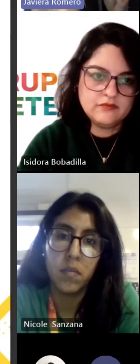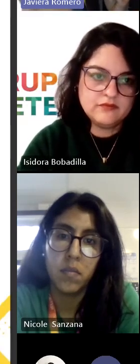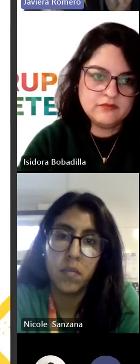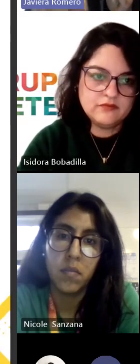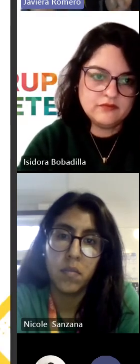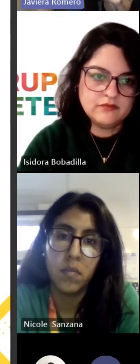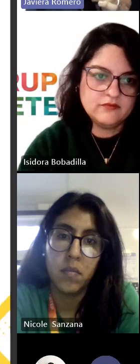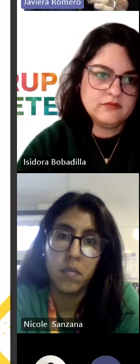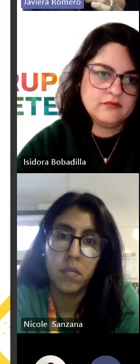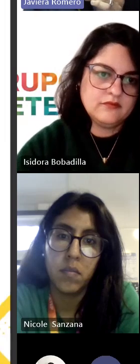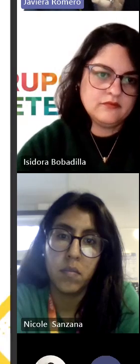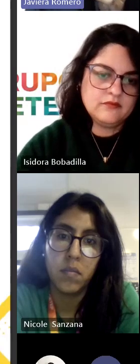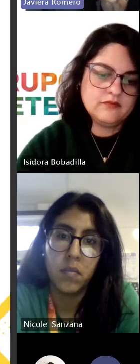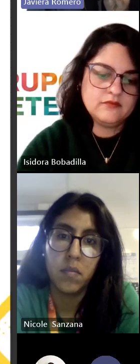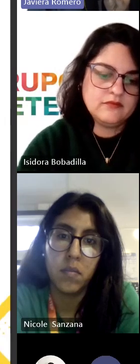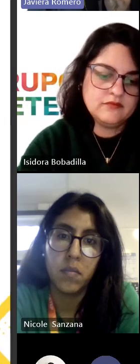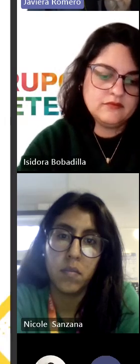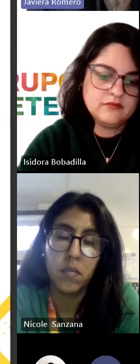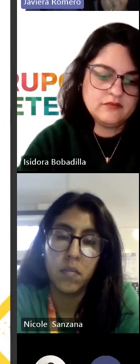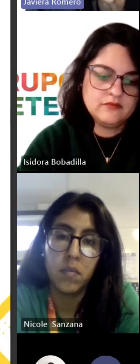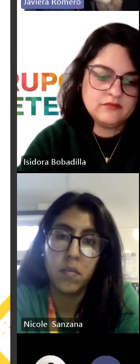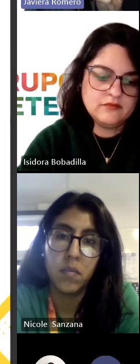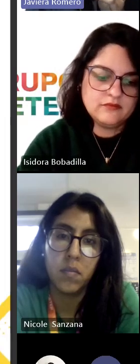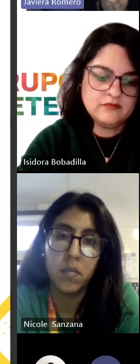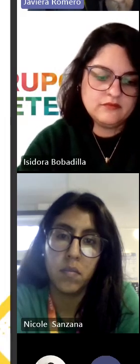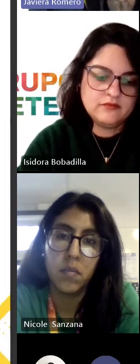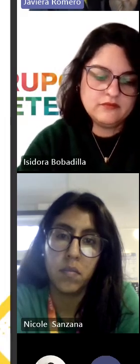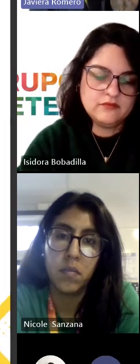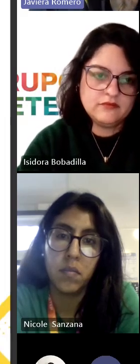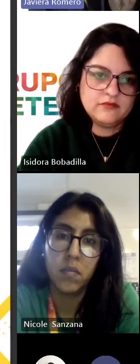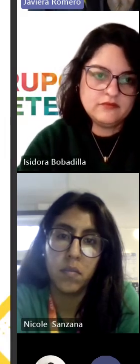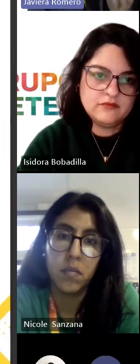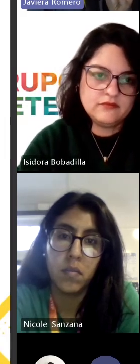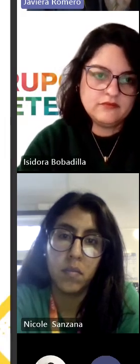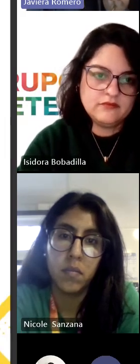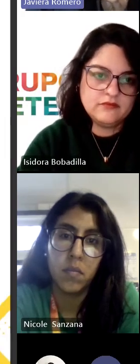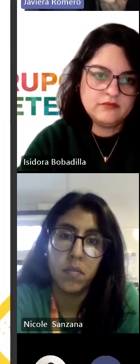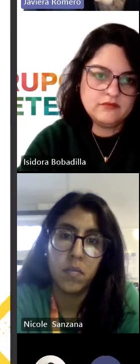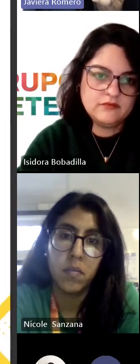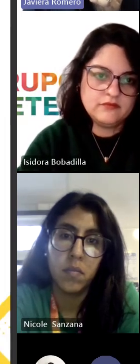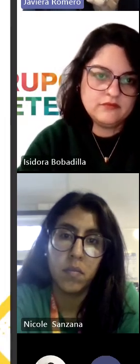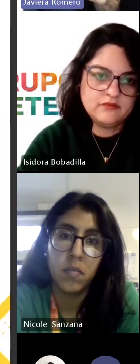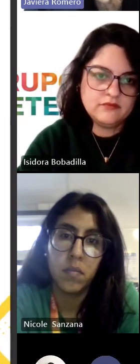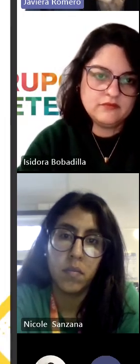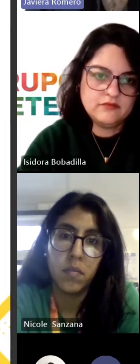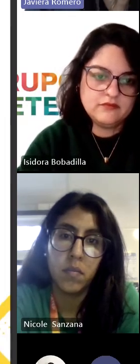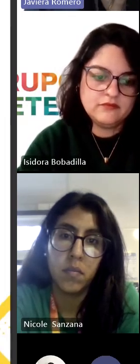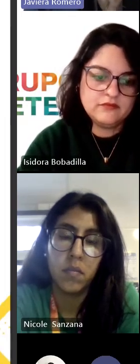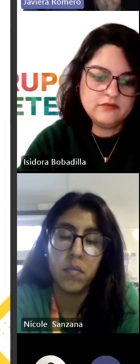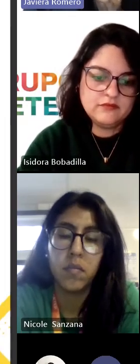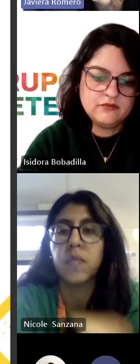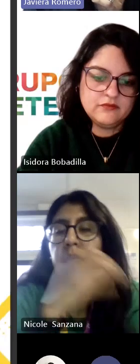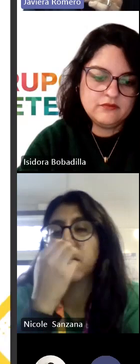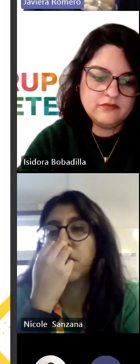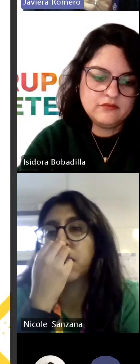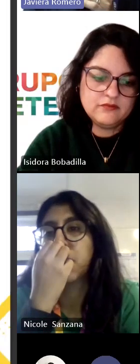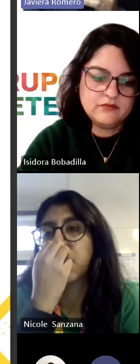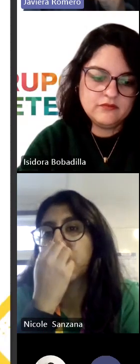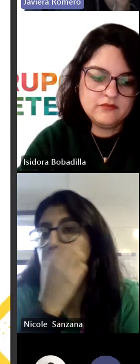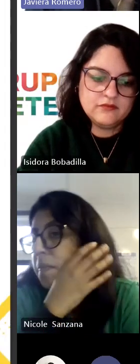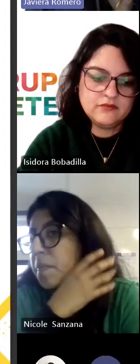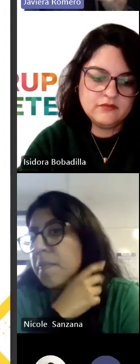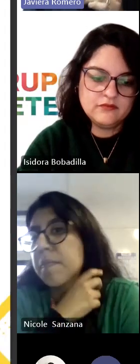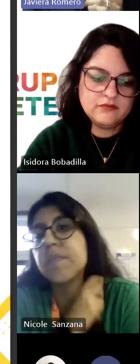constante, hacer actividades agradables, tales como salir con amigos, amigas, tener horas de sueño, hacer actividad